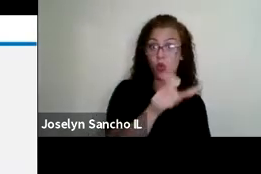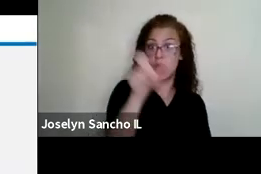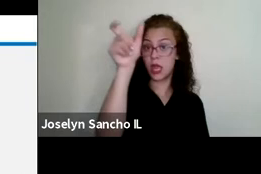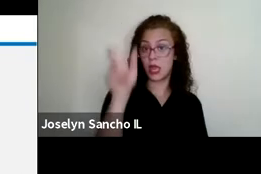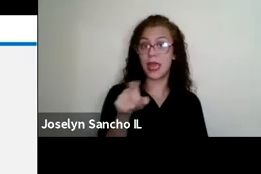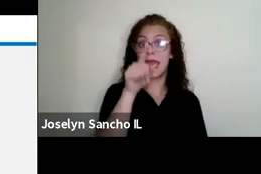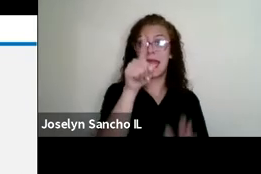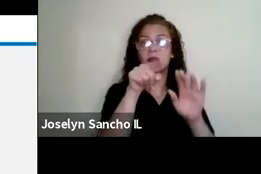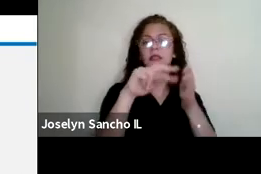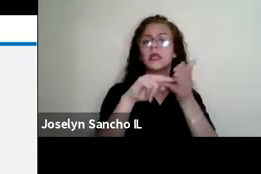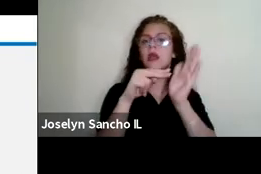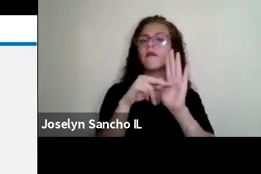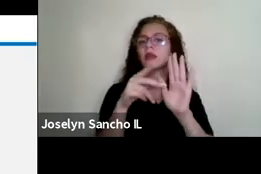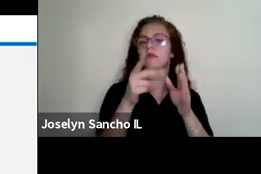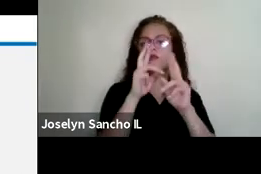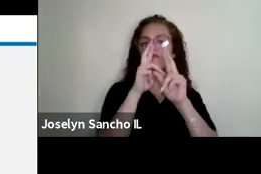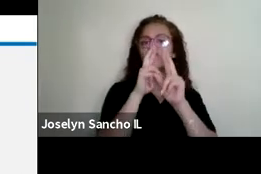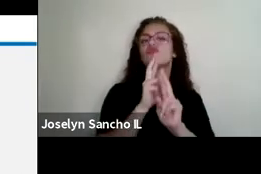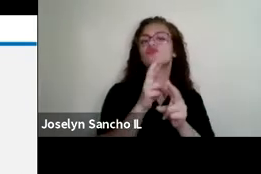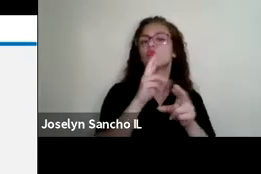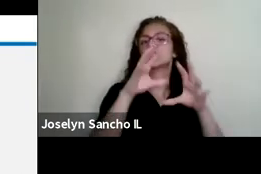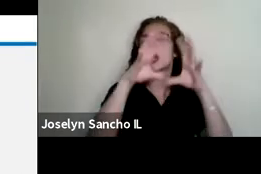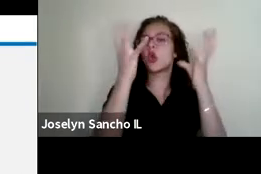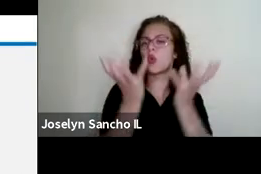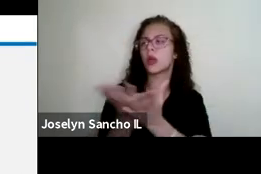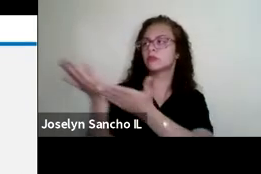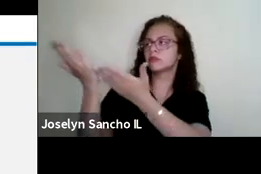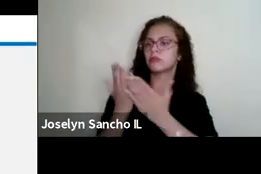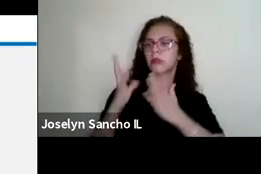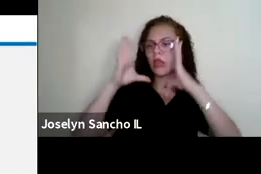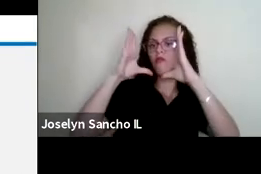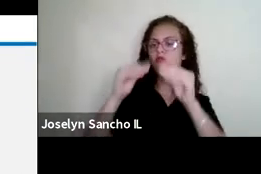gráficos son globales, vienen del informe